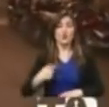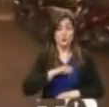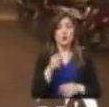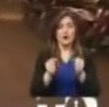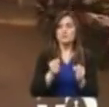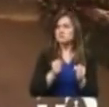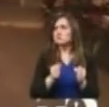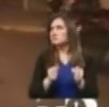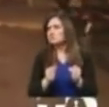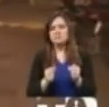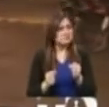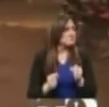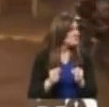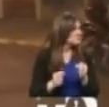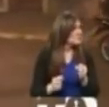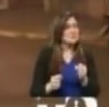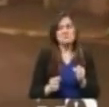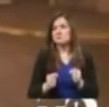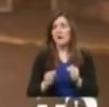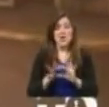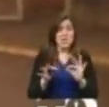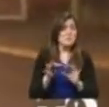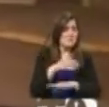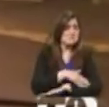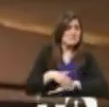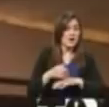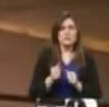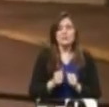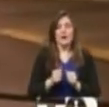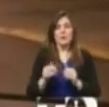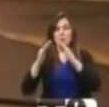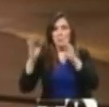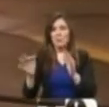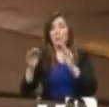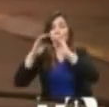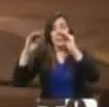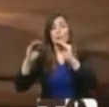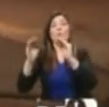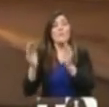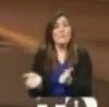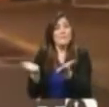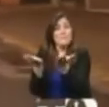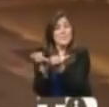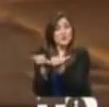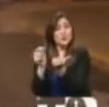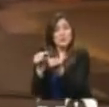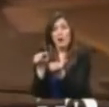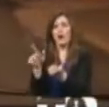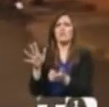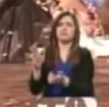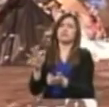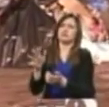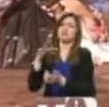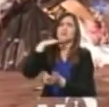Recorrimos el barrio y las calles y veredas estaban limpias donde no habían los contenedores. Por esta razón, los moradores